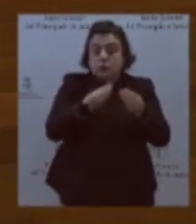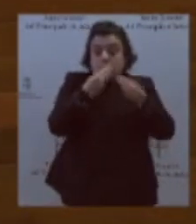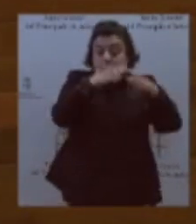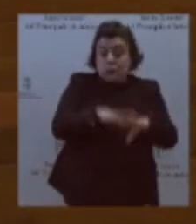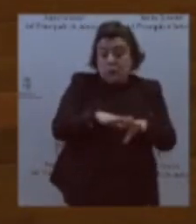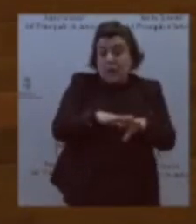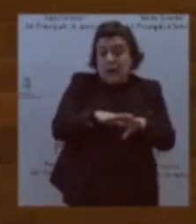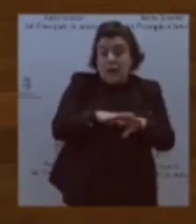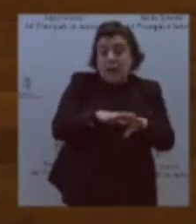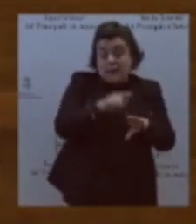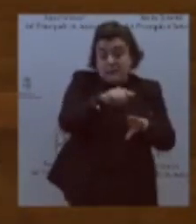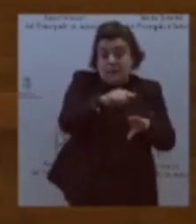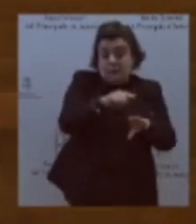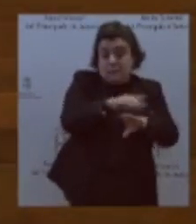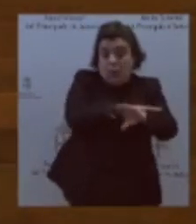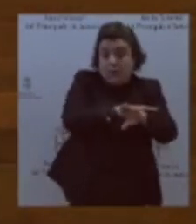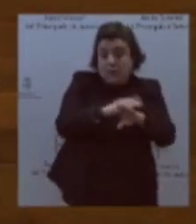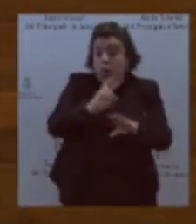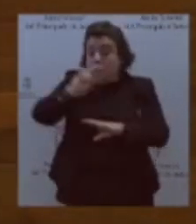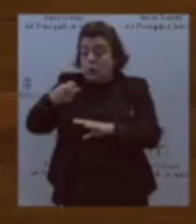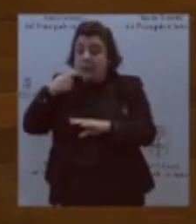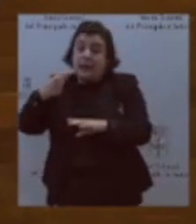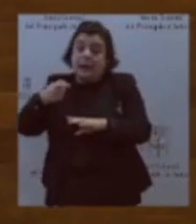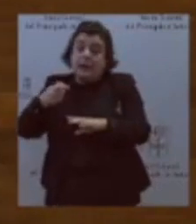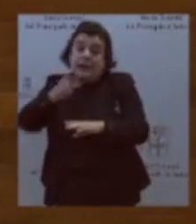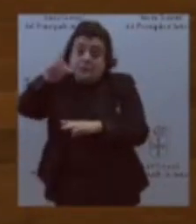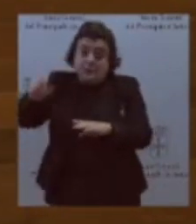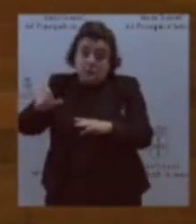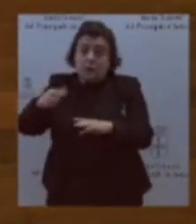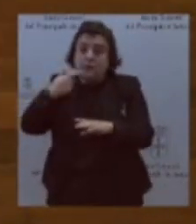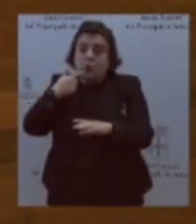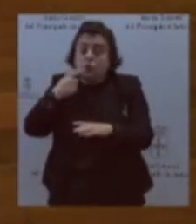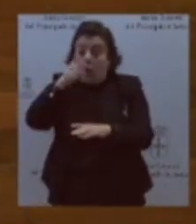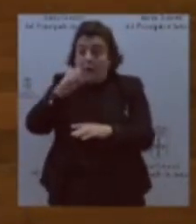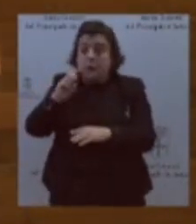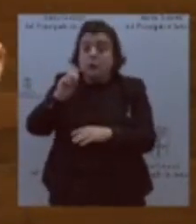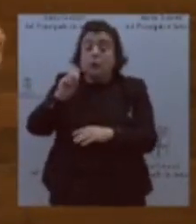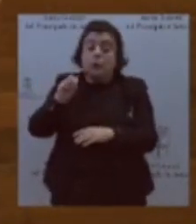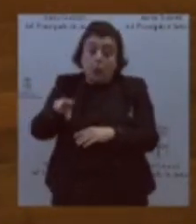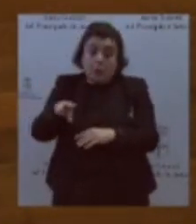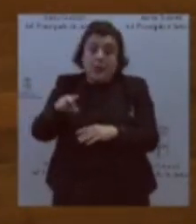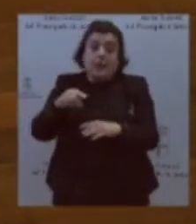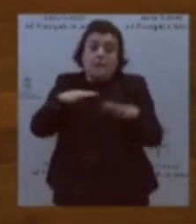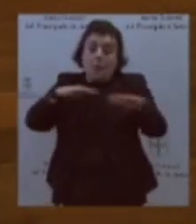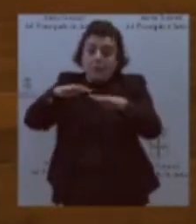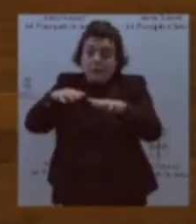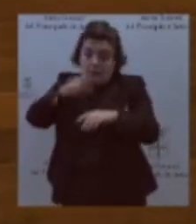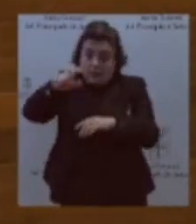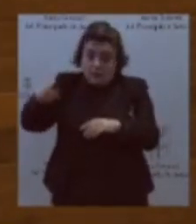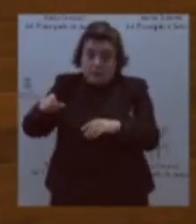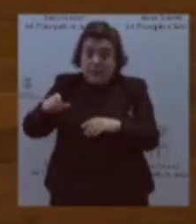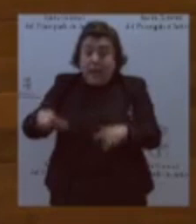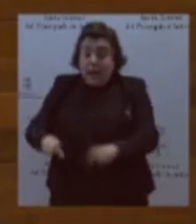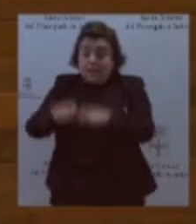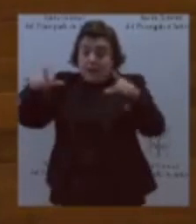su disgusto por el retraso del tratamiento de las obras. Había movilización. La plataforma por el soterramiento venía a esta Junta General en el año 2014 para impulsar